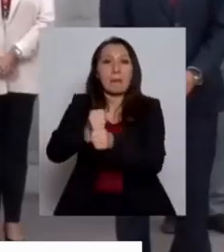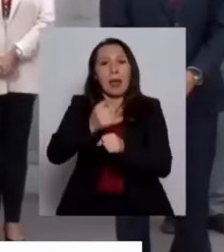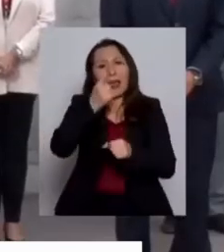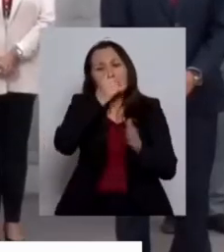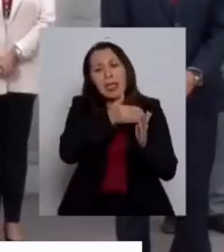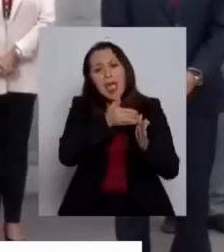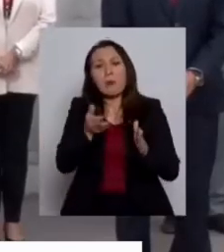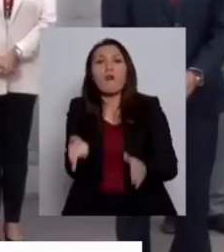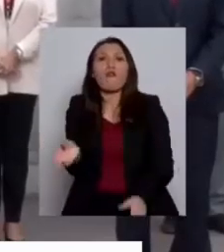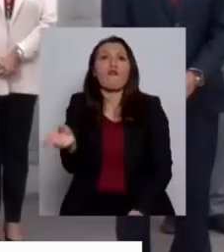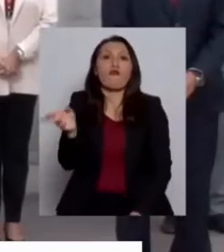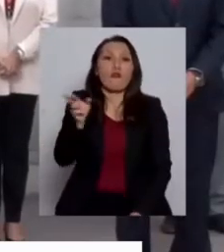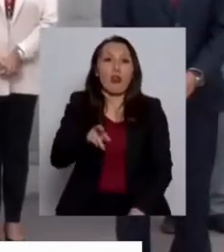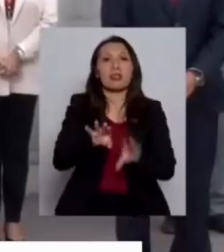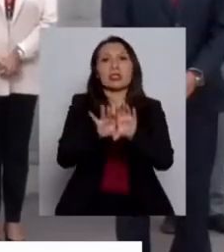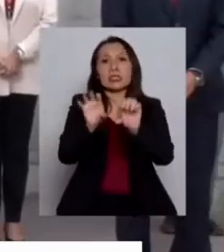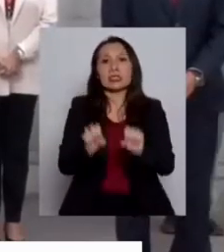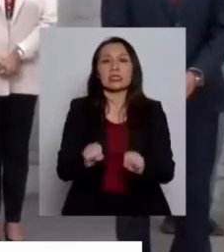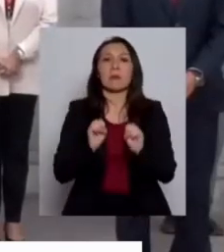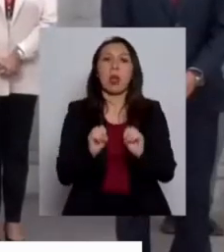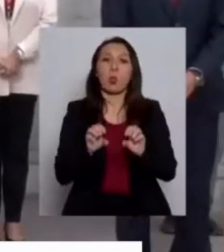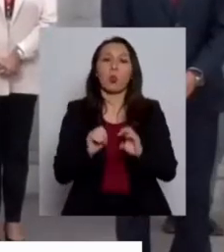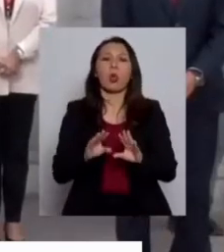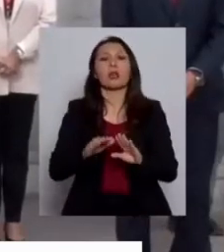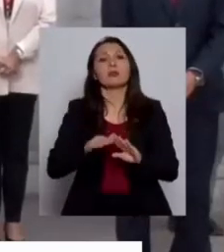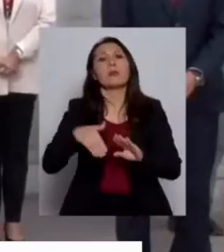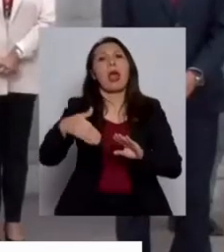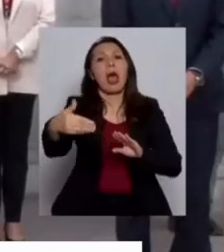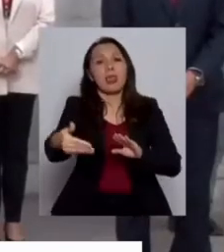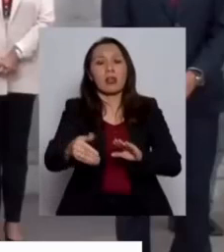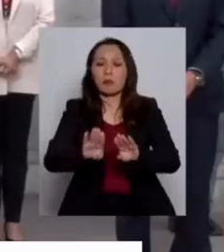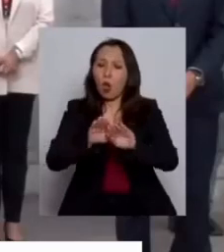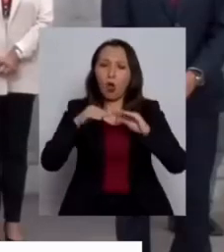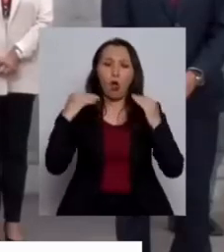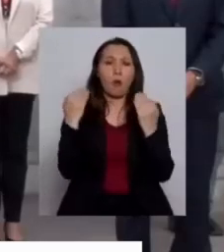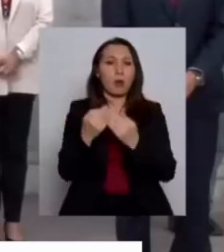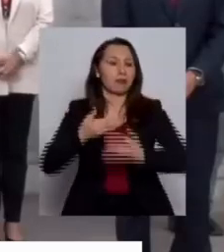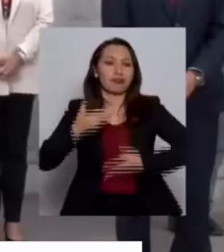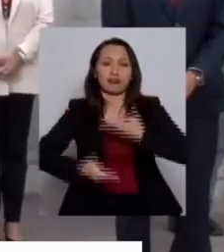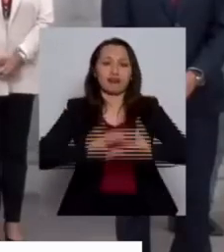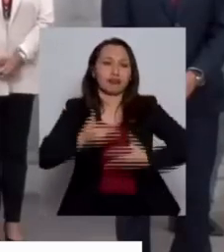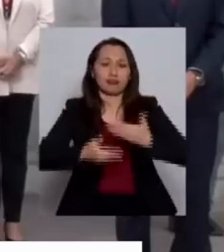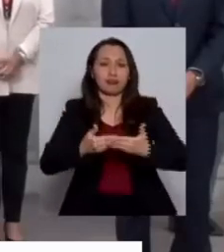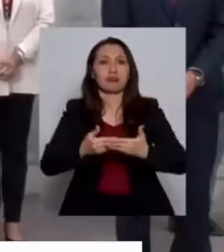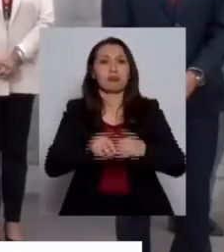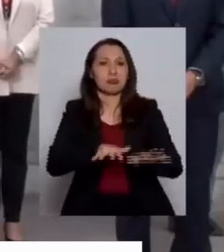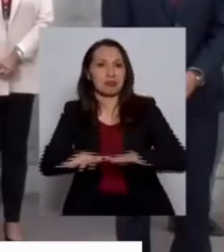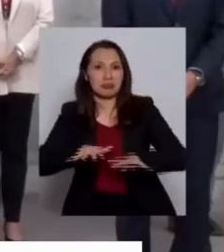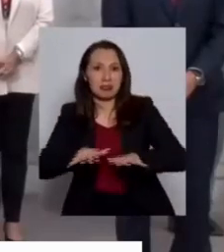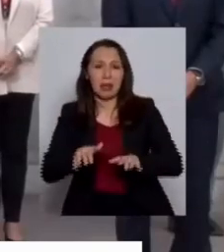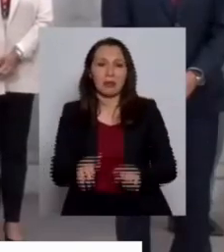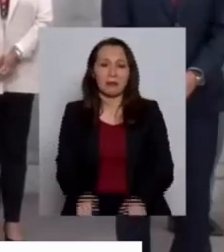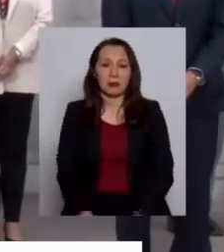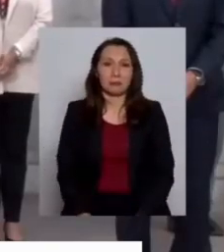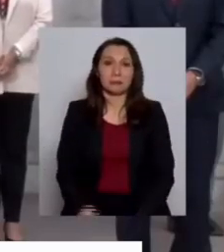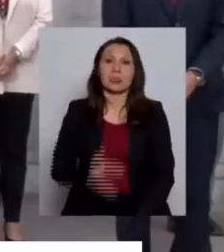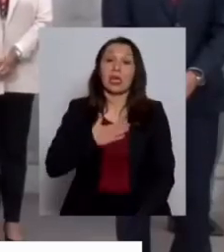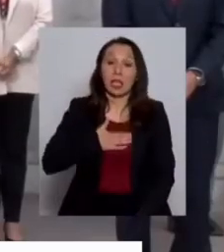los chilenos. También la decisión en qué se va a utilizar, más allá de lo que puedan recomendar algunos expertos